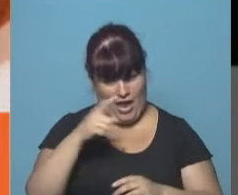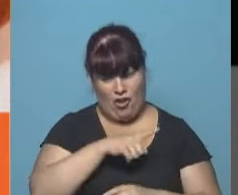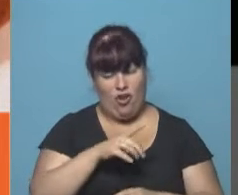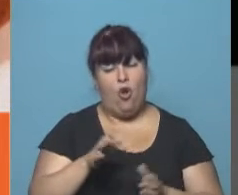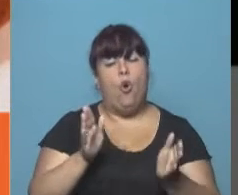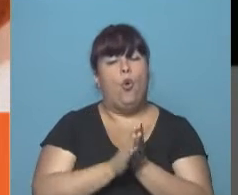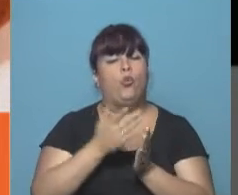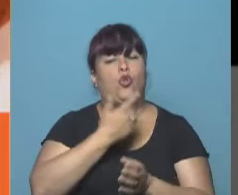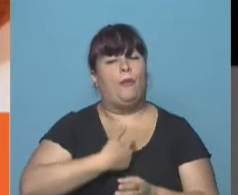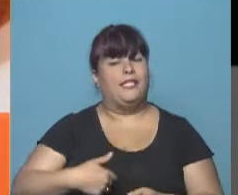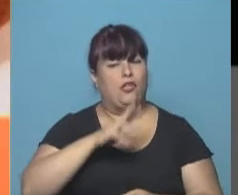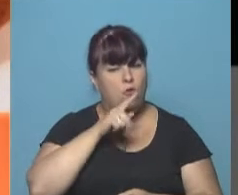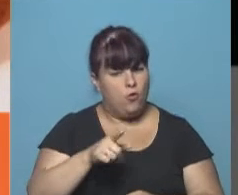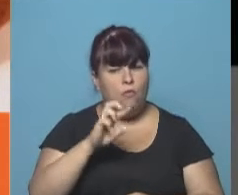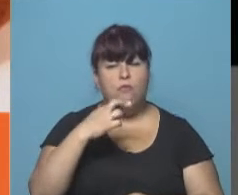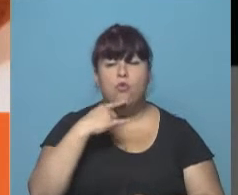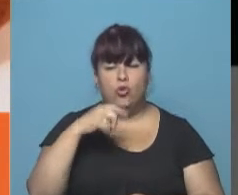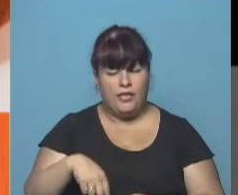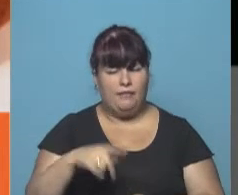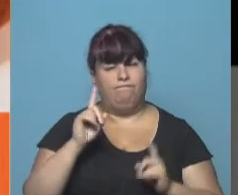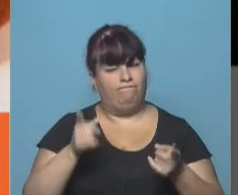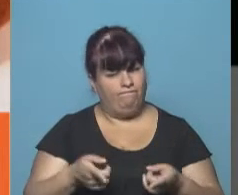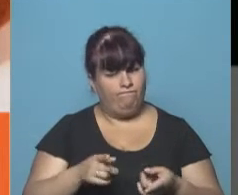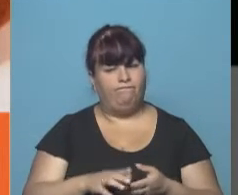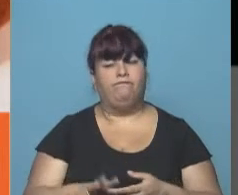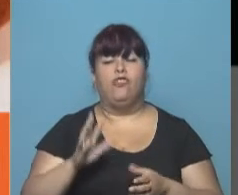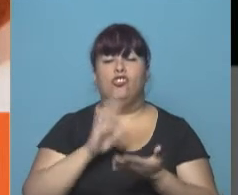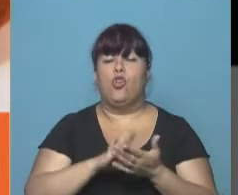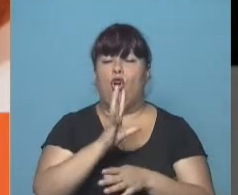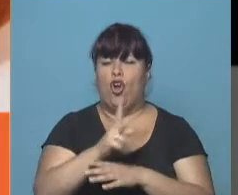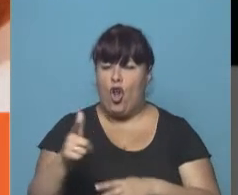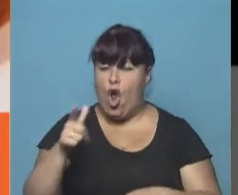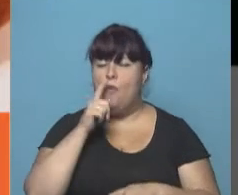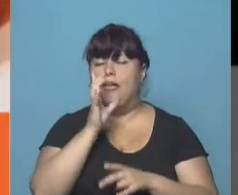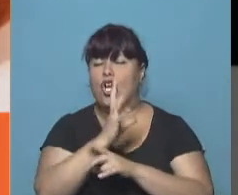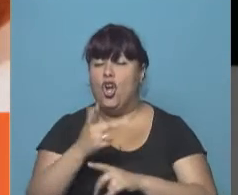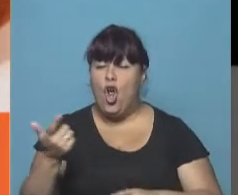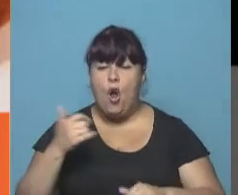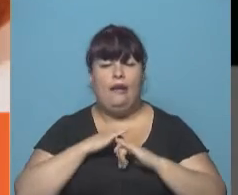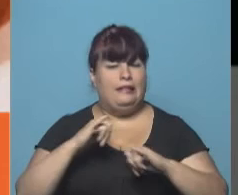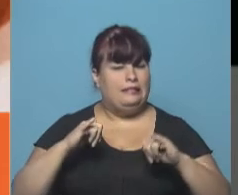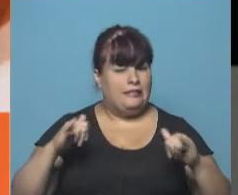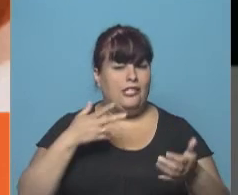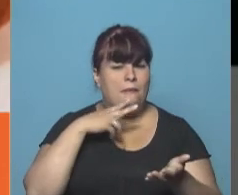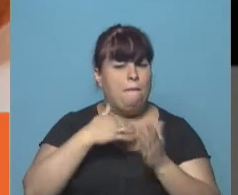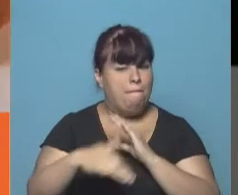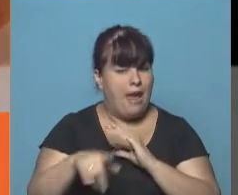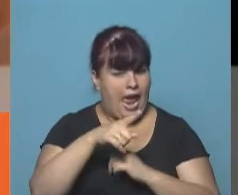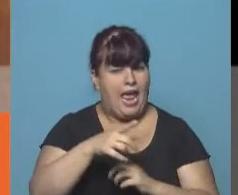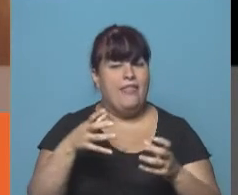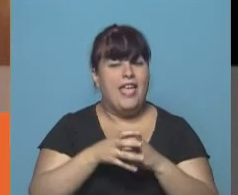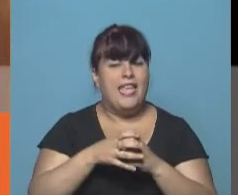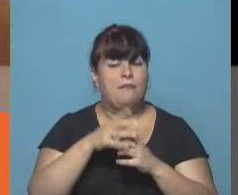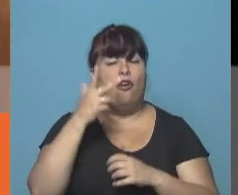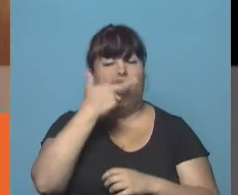la mano del presidente ruso, Vladimir Putin, detrás del robo, o supuesto robo, y la difusión de correos electrónicos del equipo